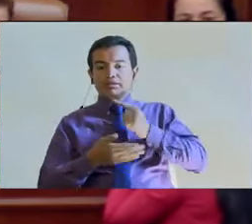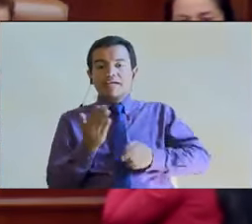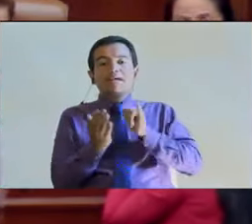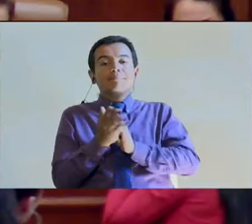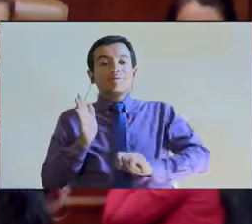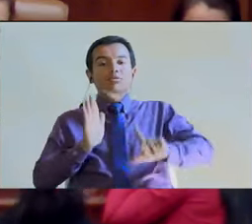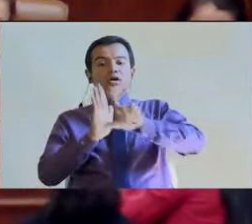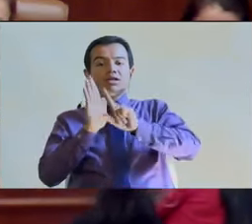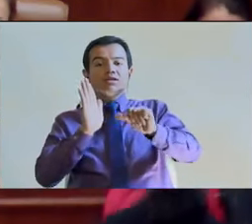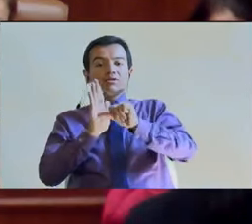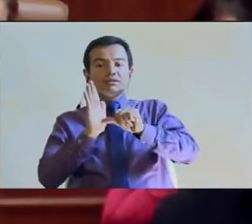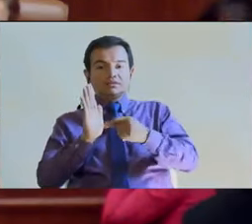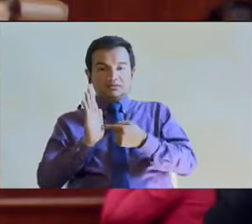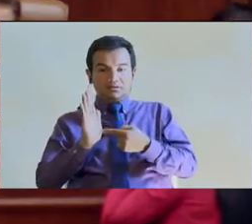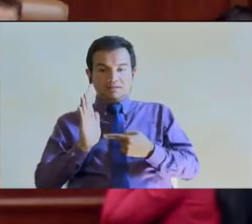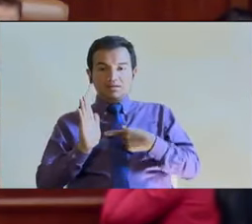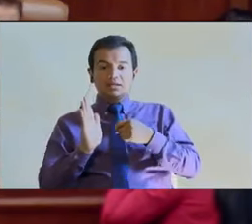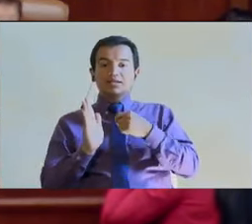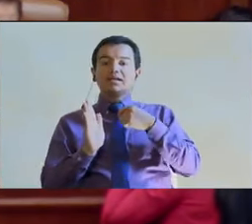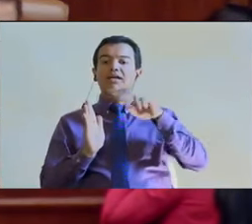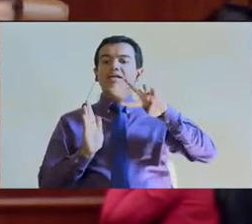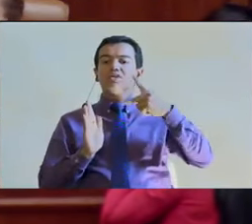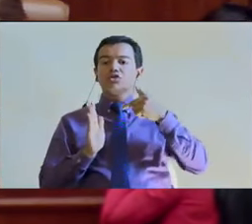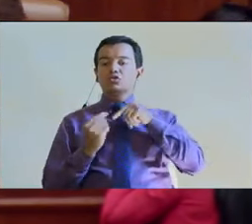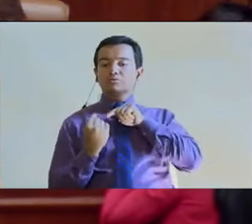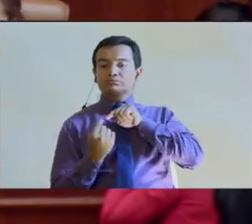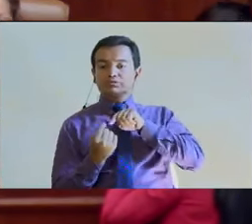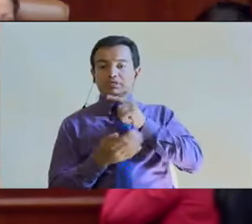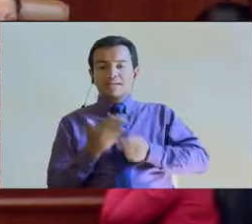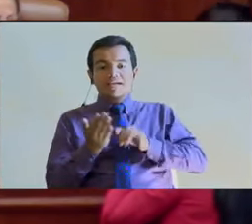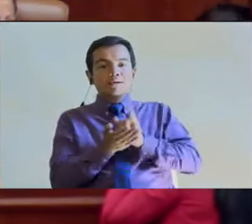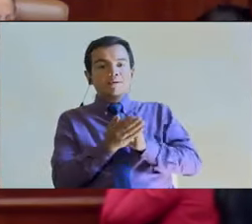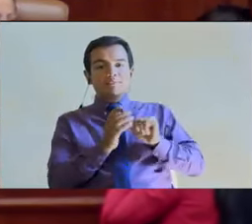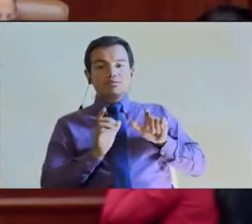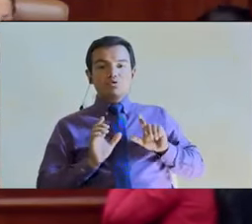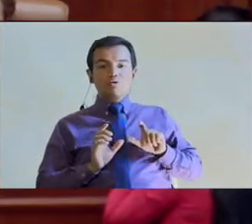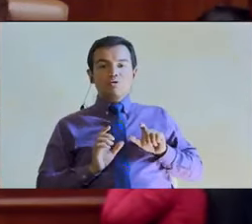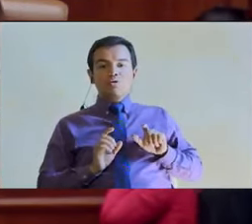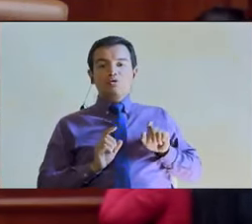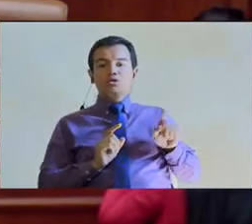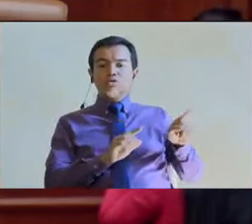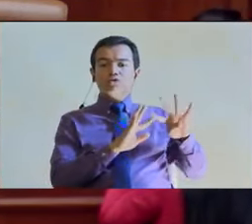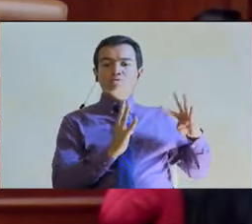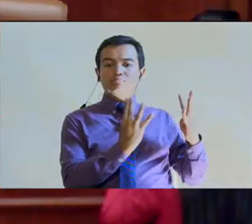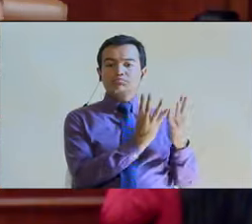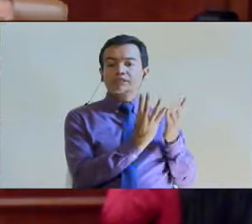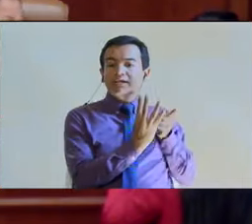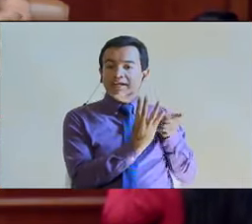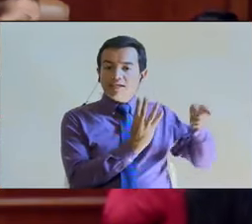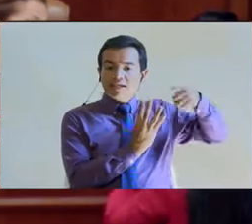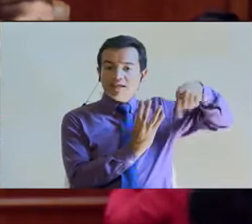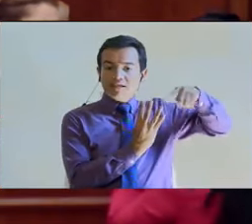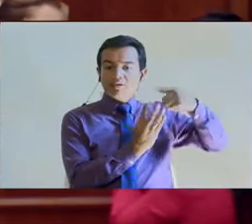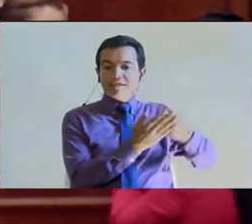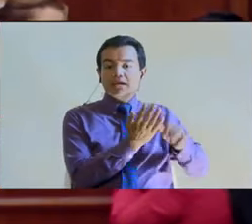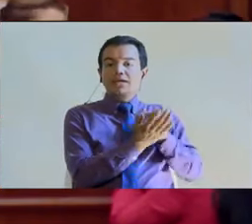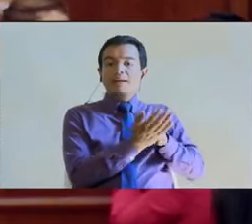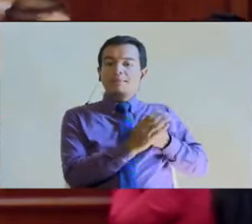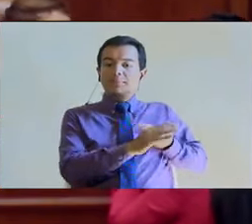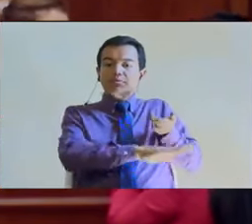legislativo de la segunda instancia para los congresistas y apelación en la primera